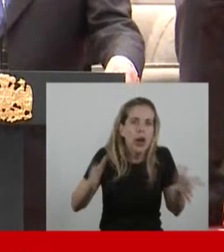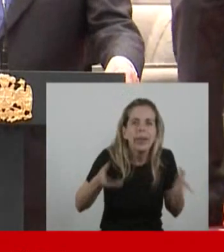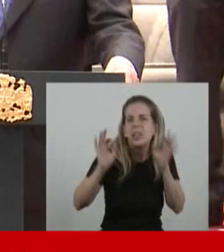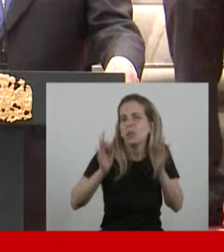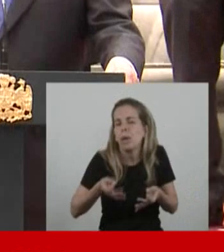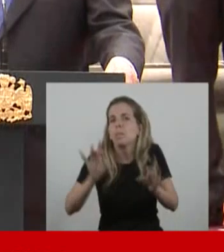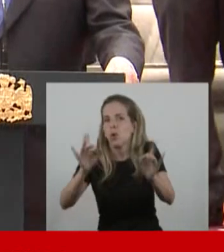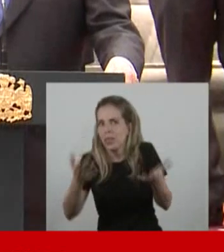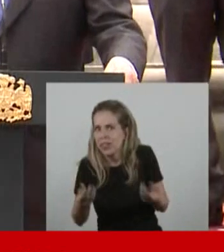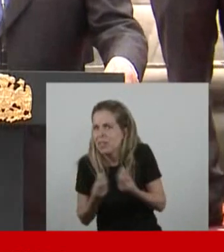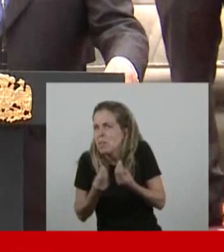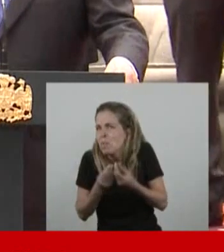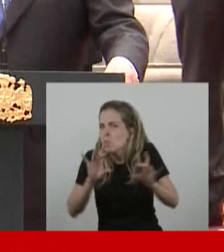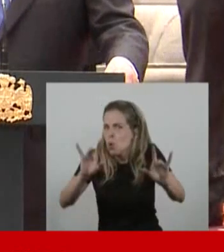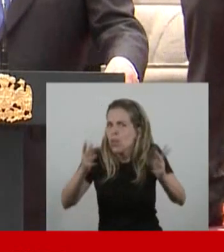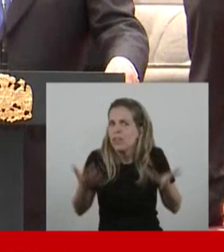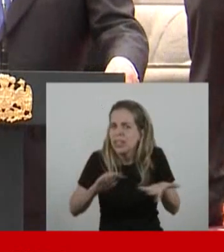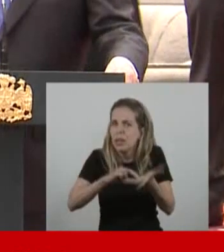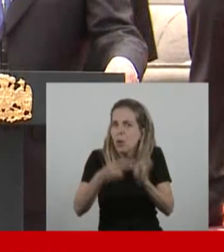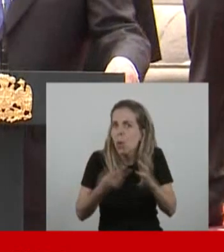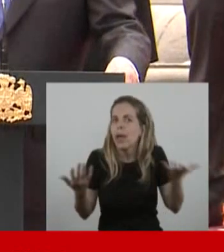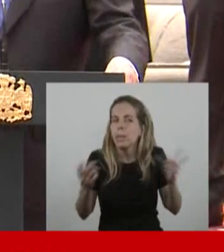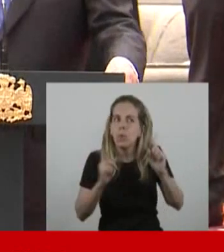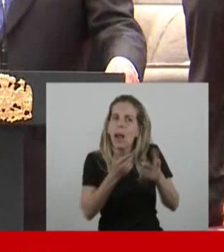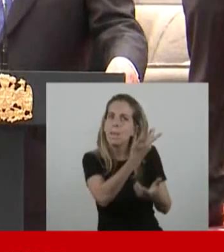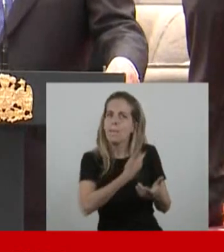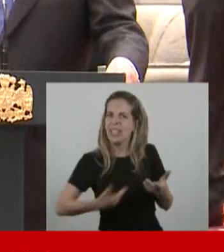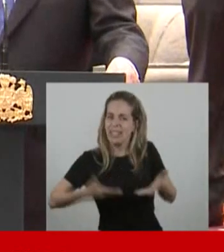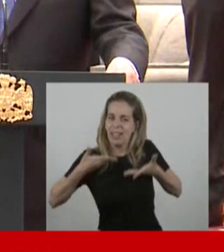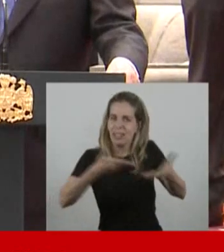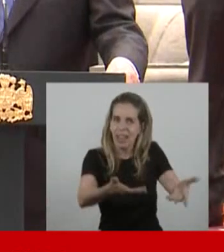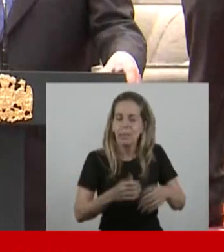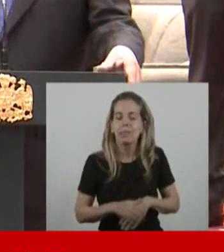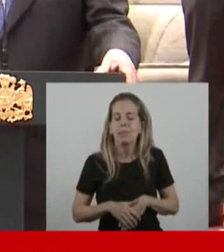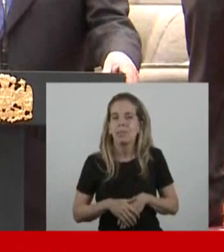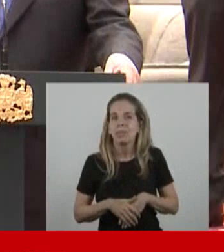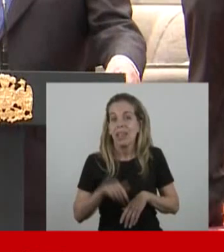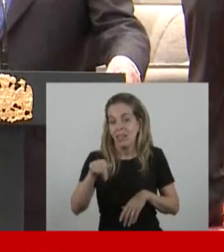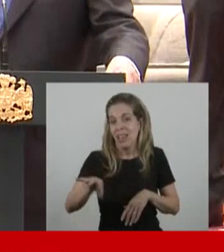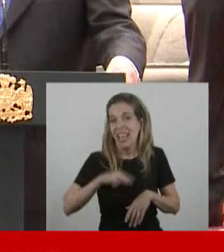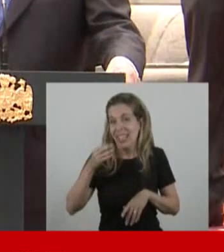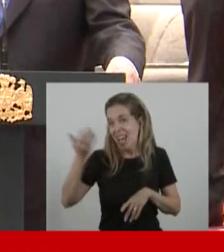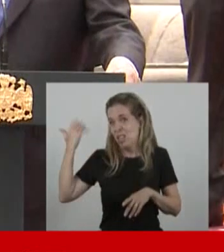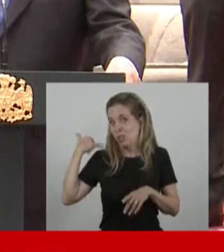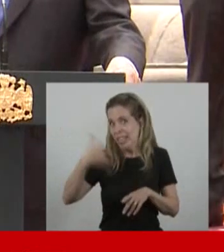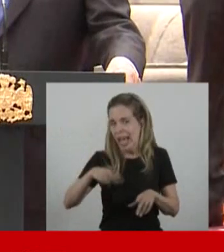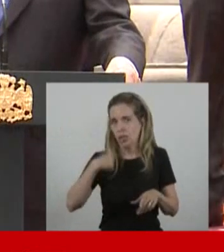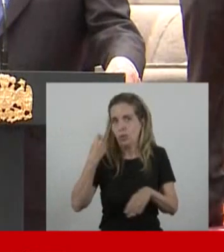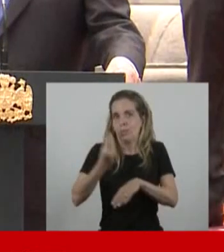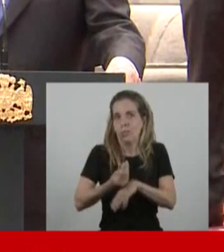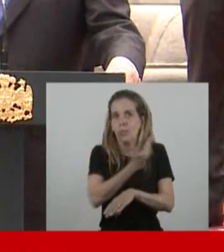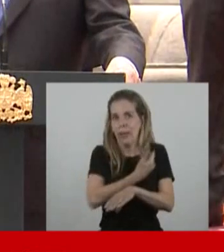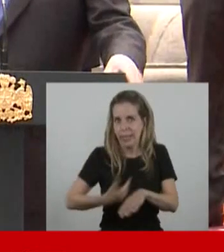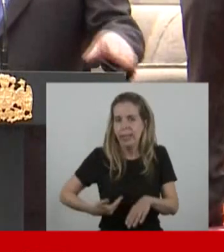está restringido y todo se hace más difícil. He hablado en este año y pico que llevo de presidente varias